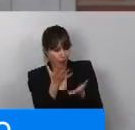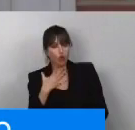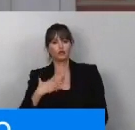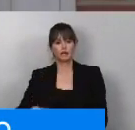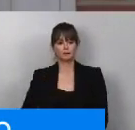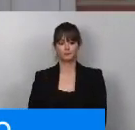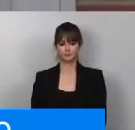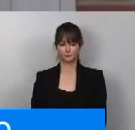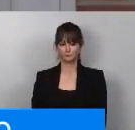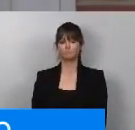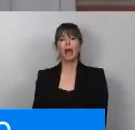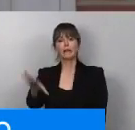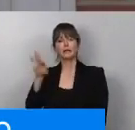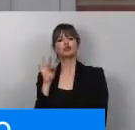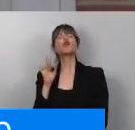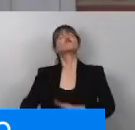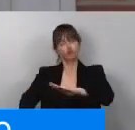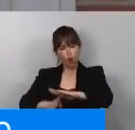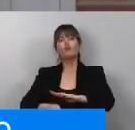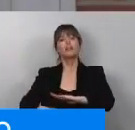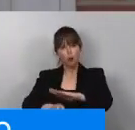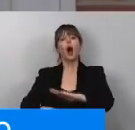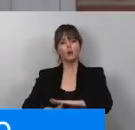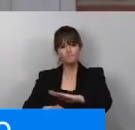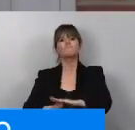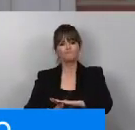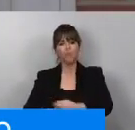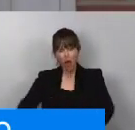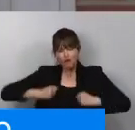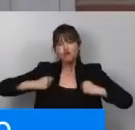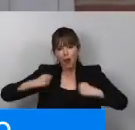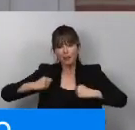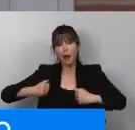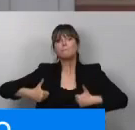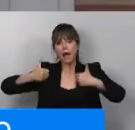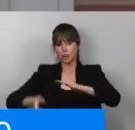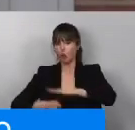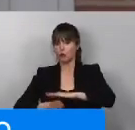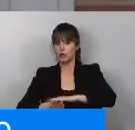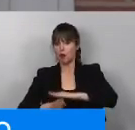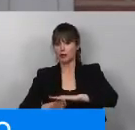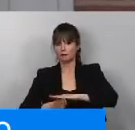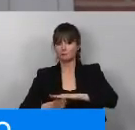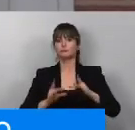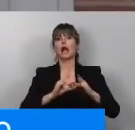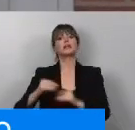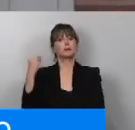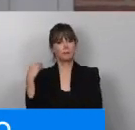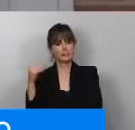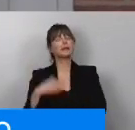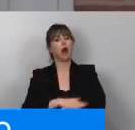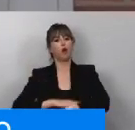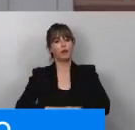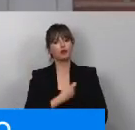mañana He decidido seguir seguir con más fuerza si cabe al frente de la presidencia del gobierno de